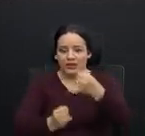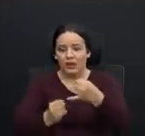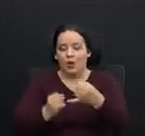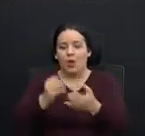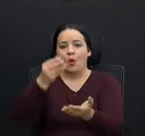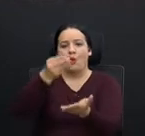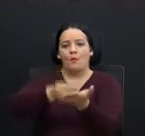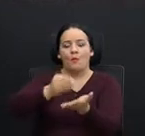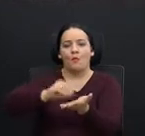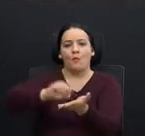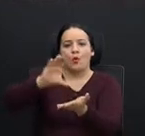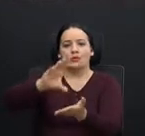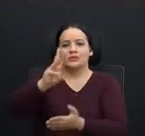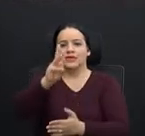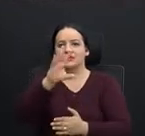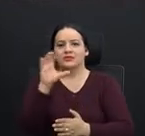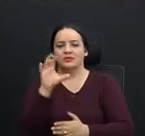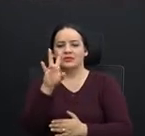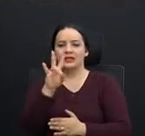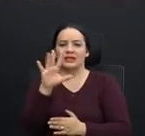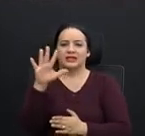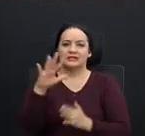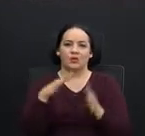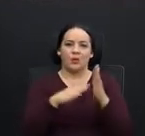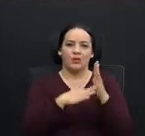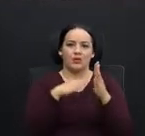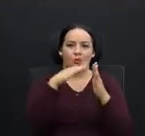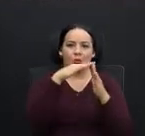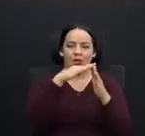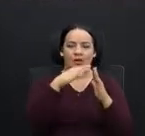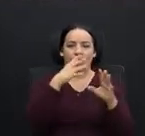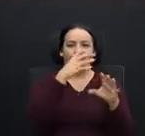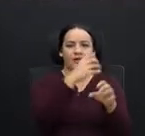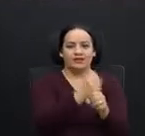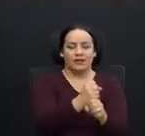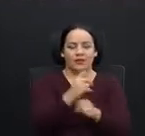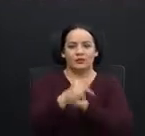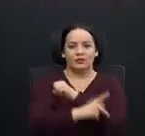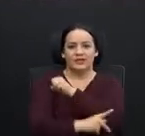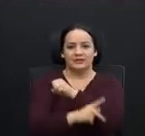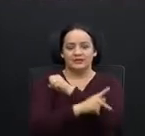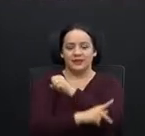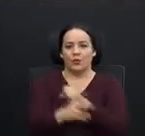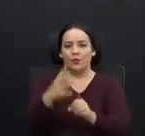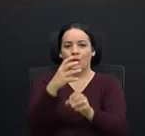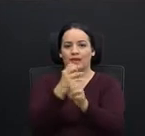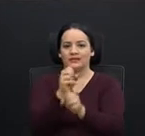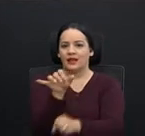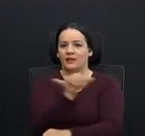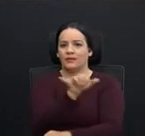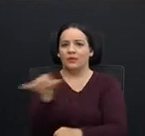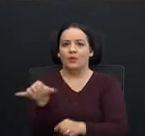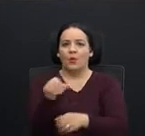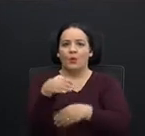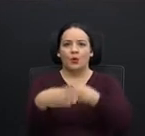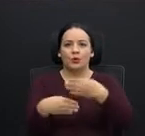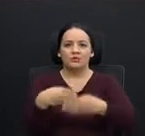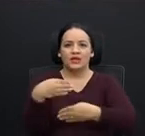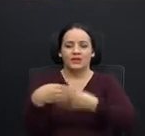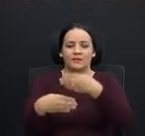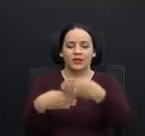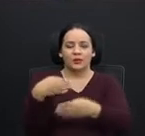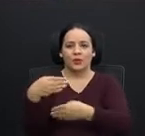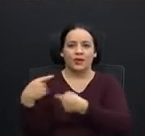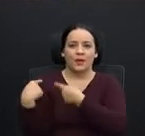millones. Es decir, si lo hacemos y si el Estado lo hace, en el mismo procedimiento que lo ha venido